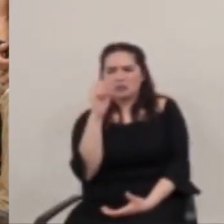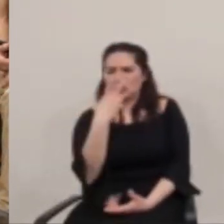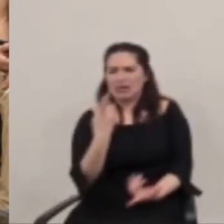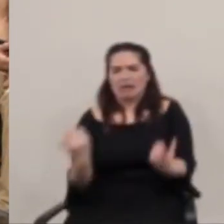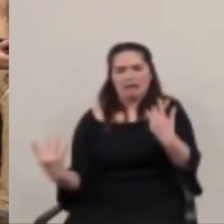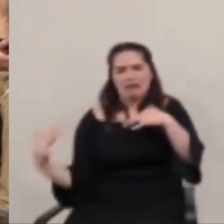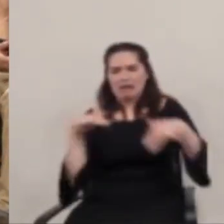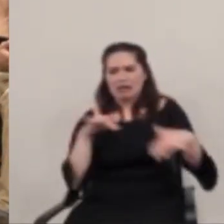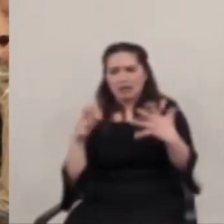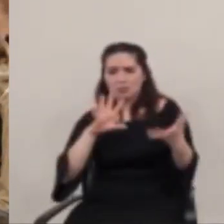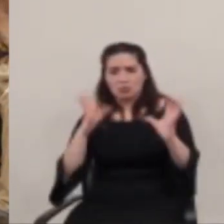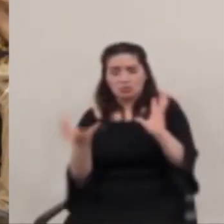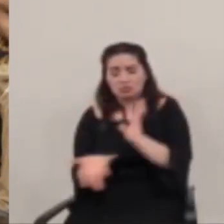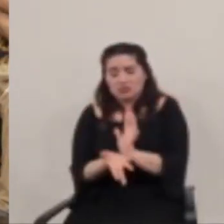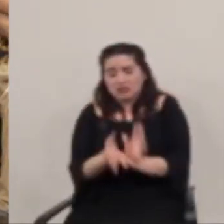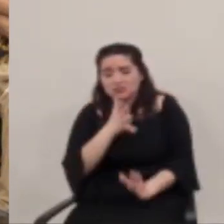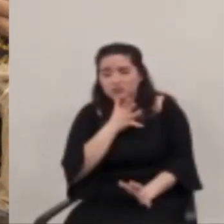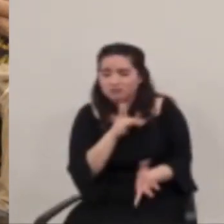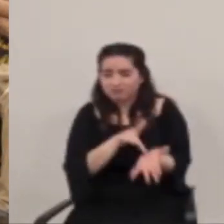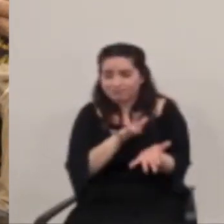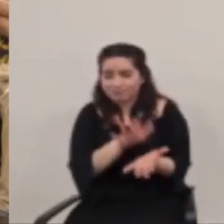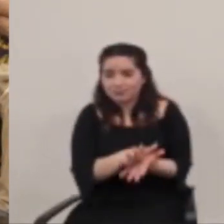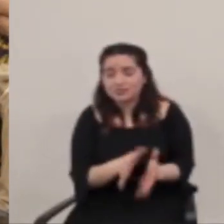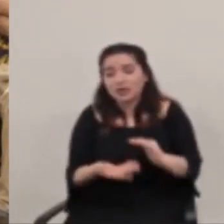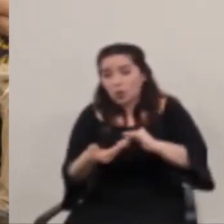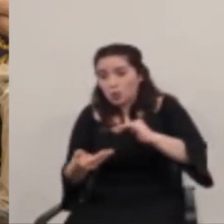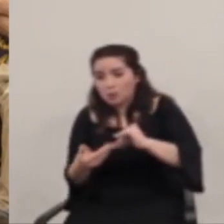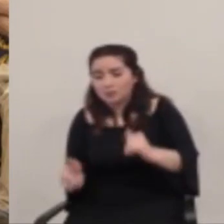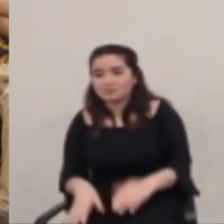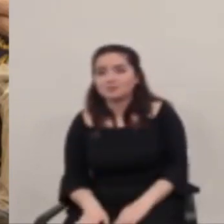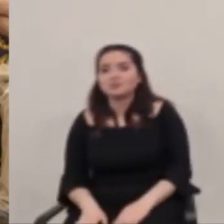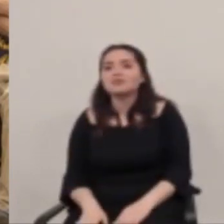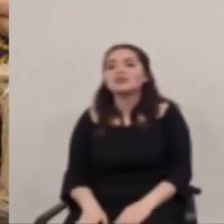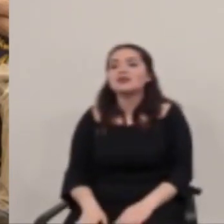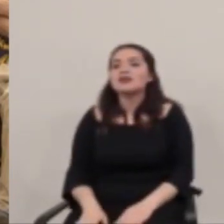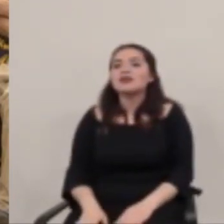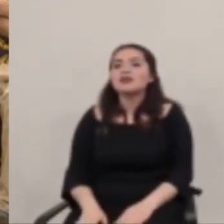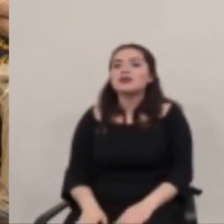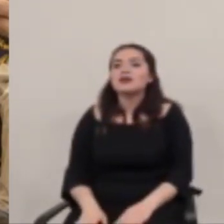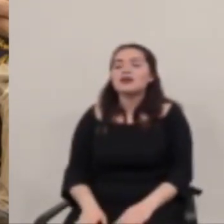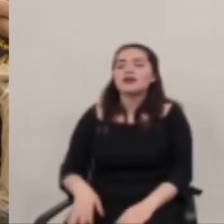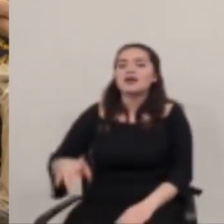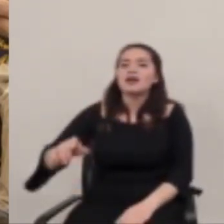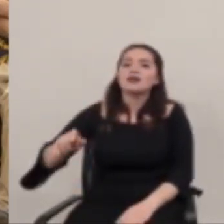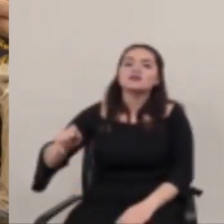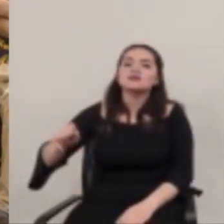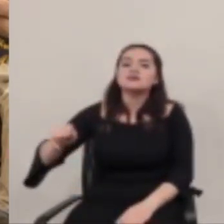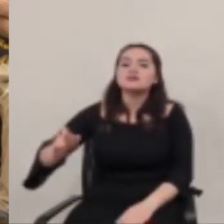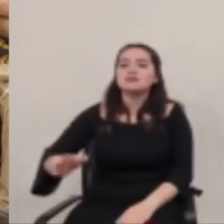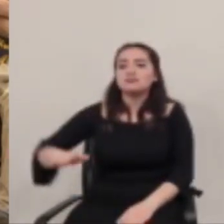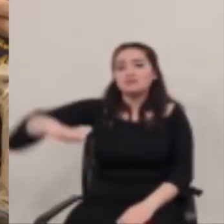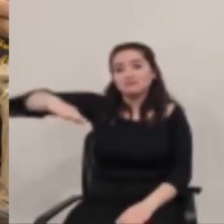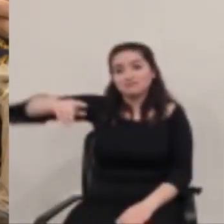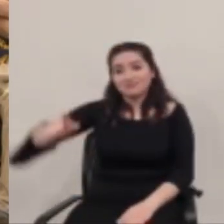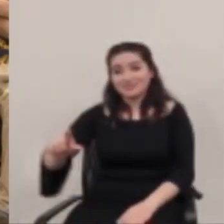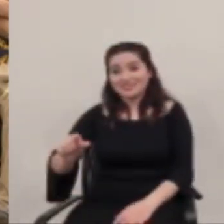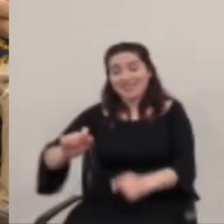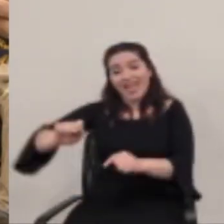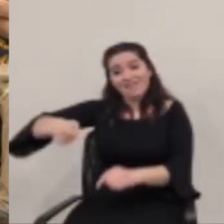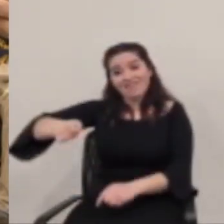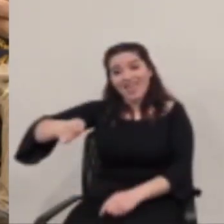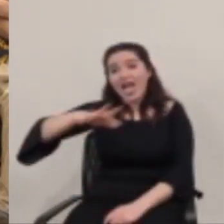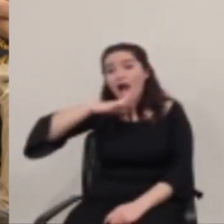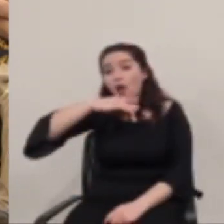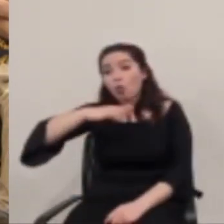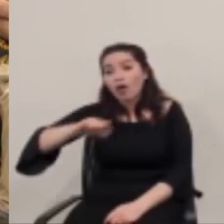Mundial, me disculpan la imprecisión histórica, las llaves, que son así como con comando, que se levantan y se bajan para que salga el agua,